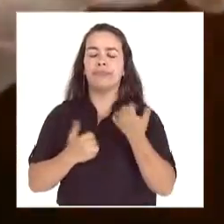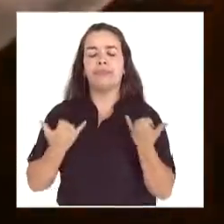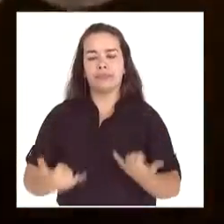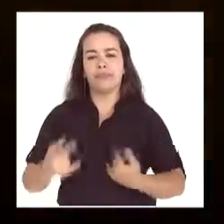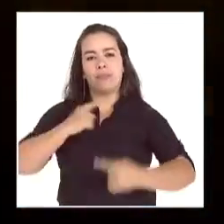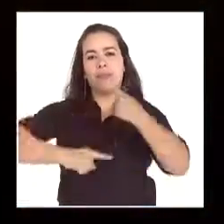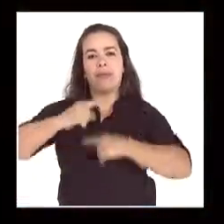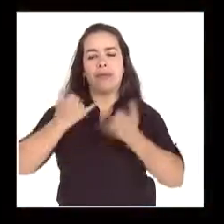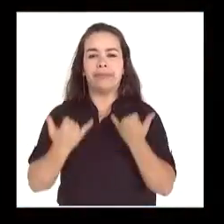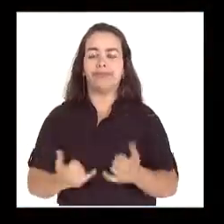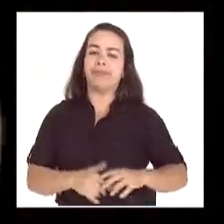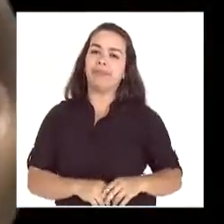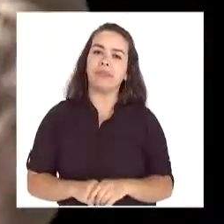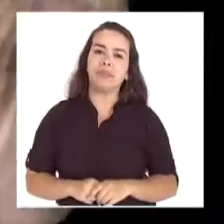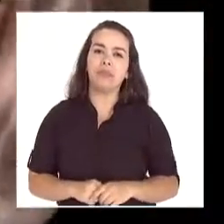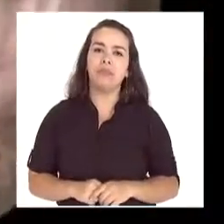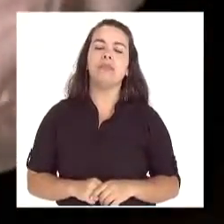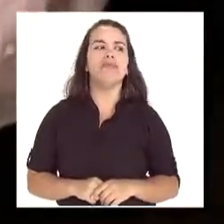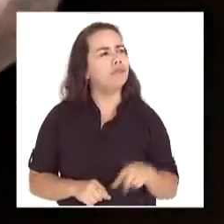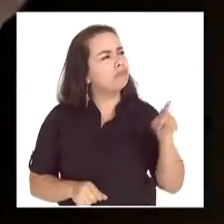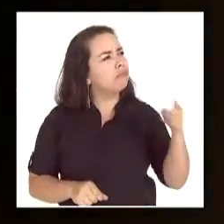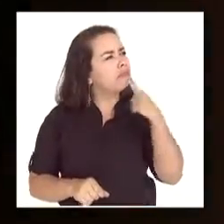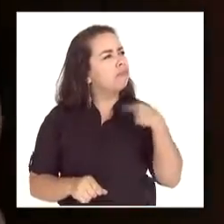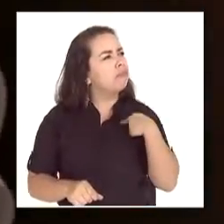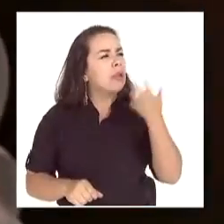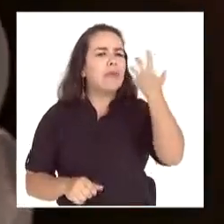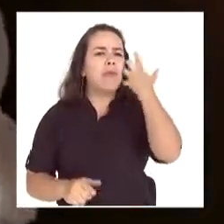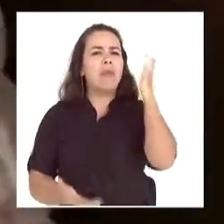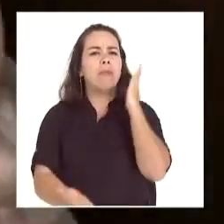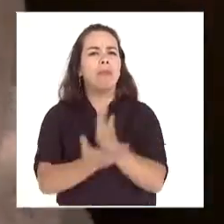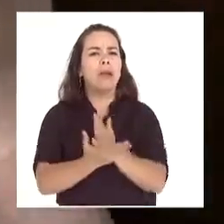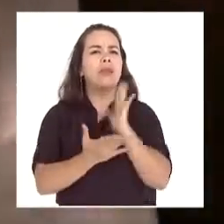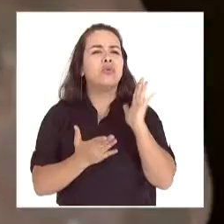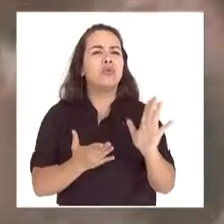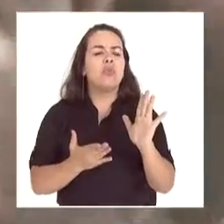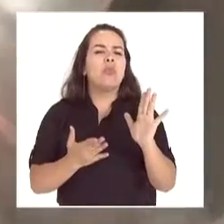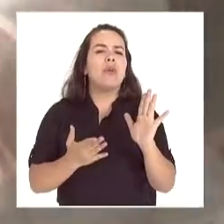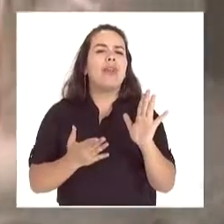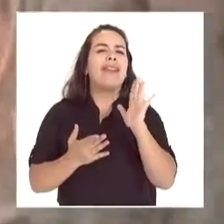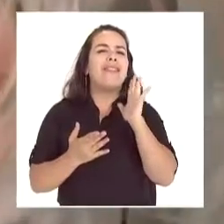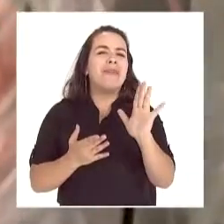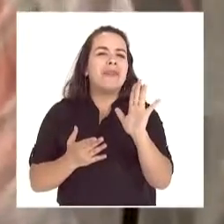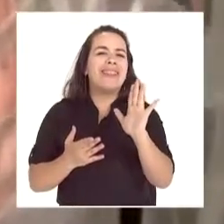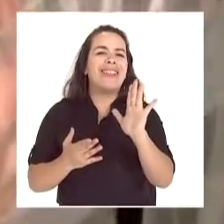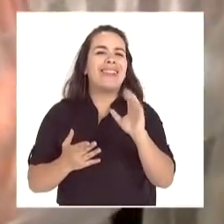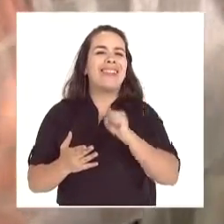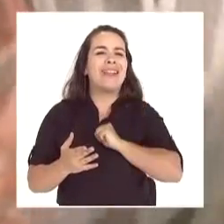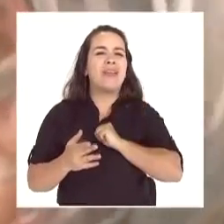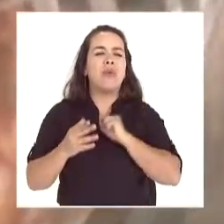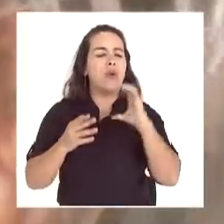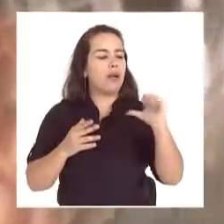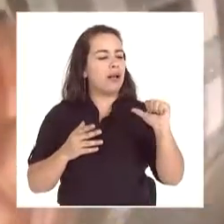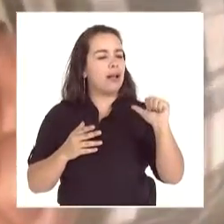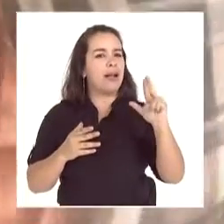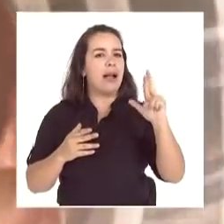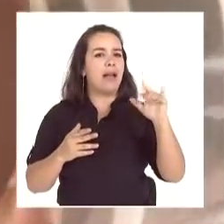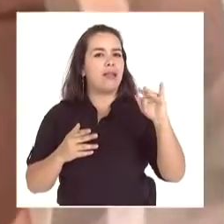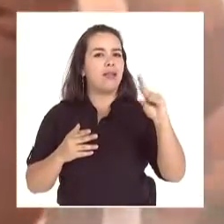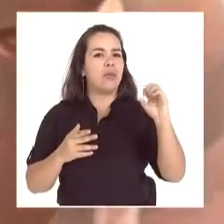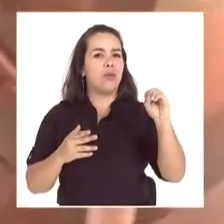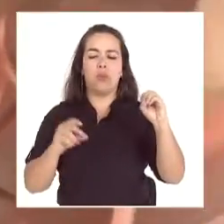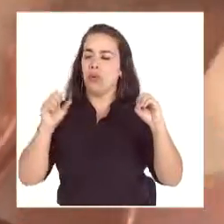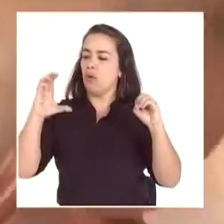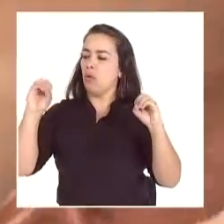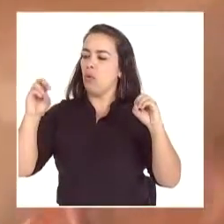estamos tocando el día de hoy. Usted habla de enfermedad cardiovascular y ahorita habló de la enfermedad coronaria. Contemos qué es el tema